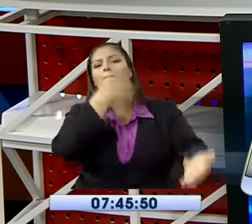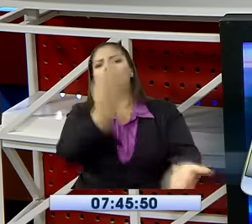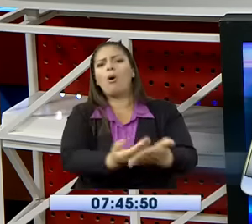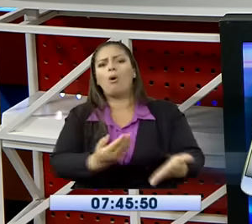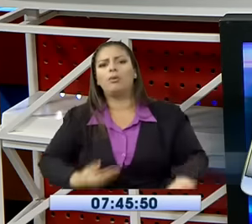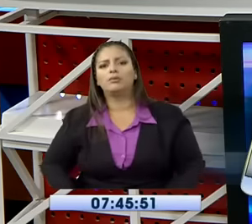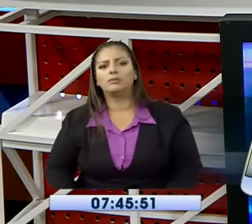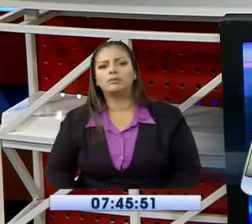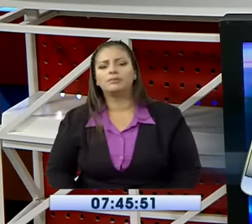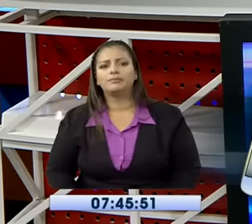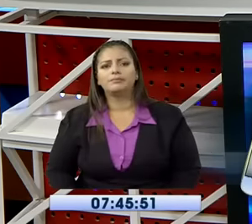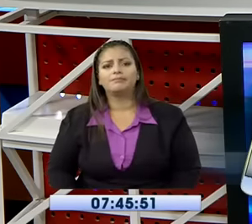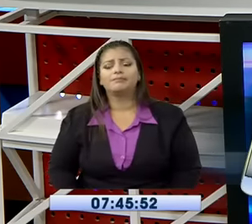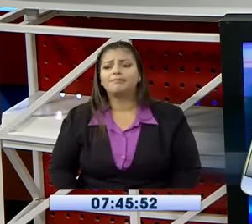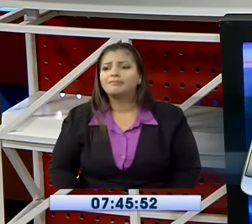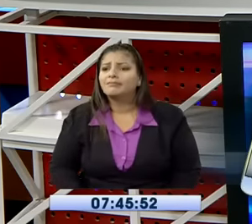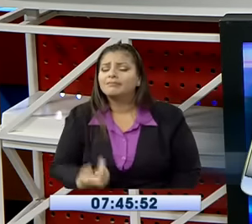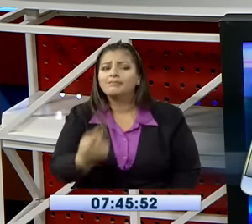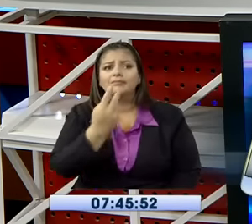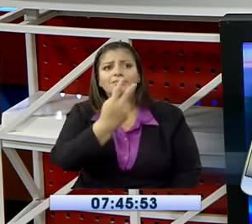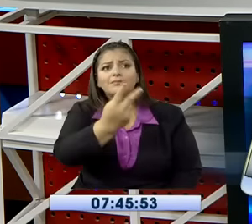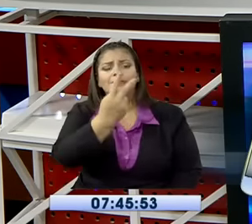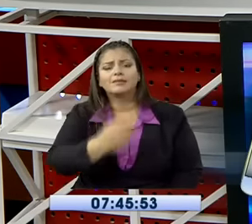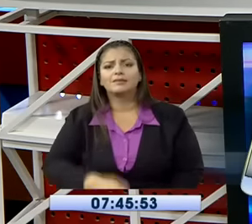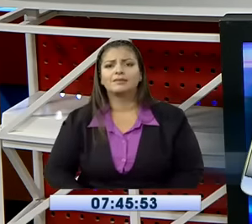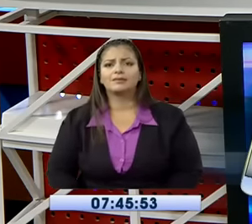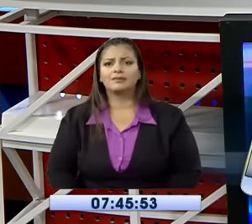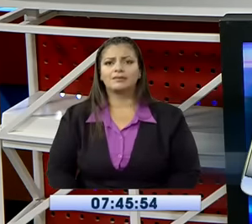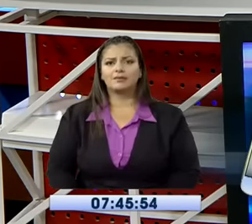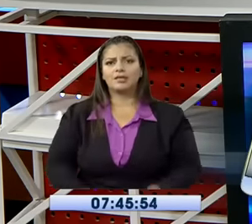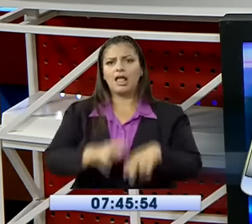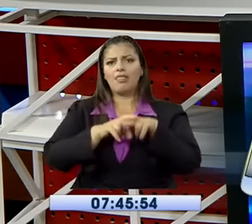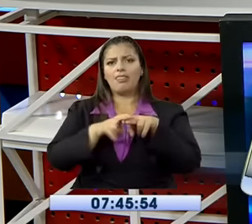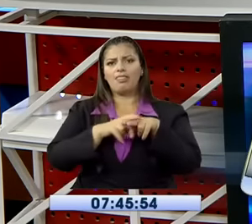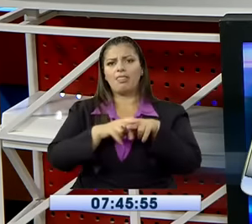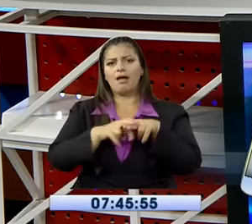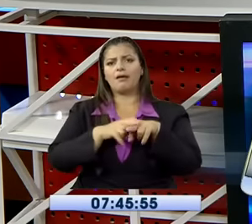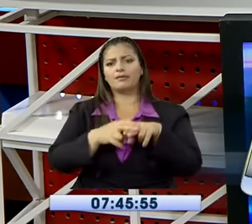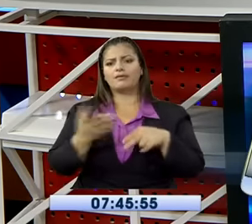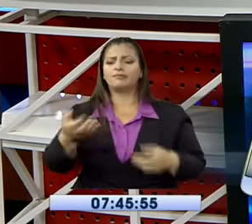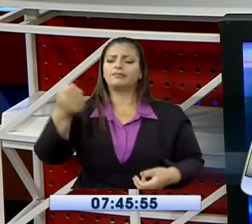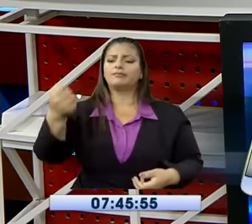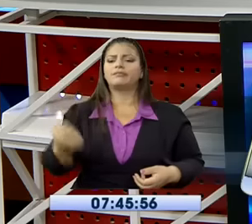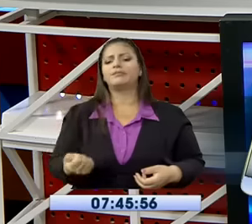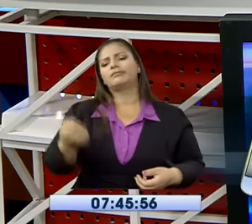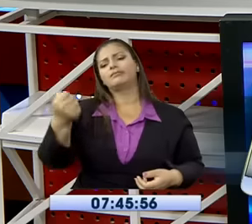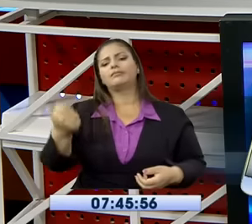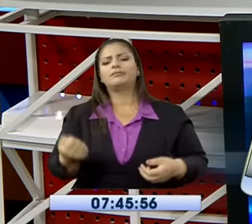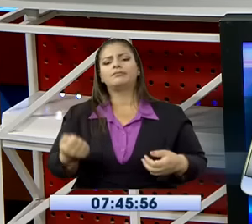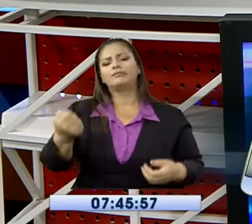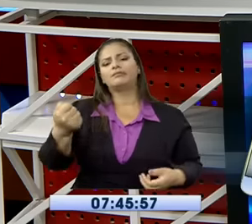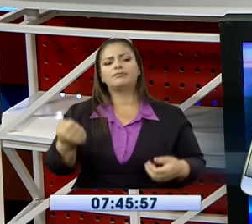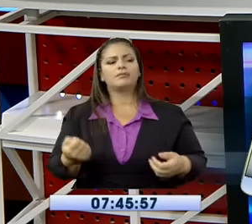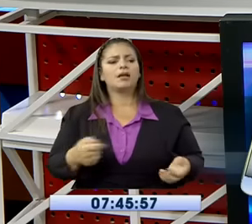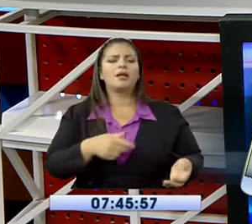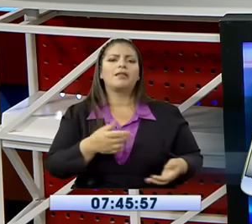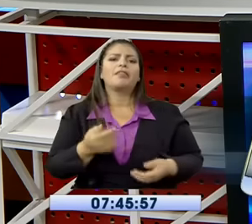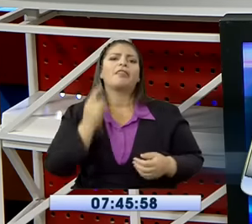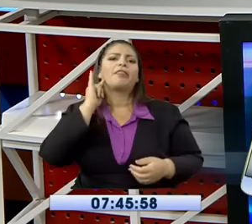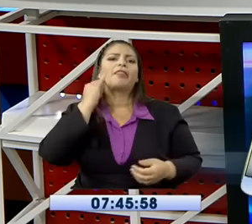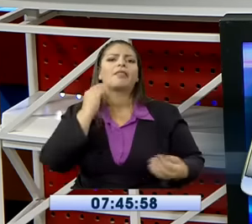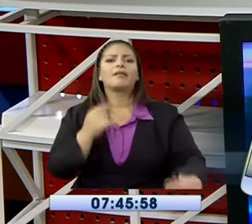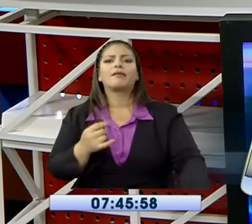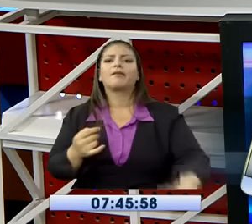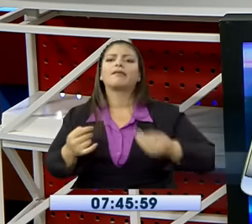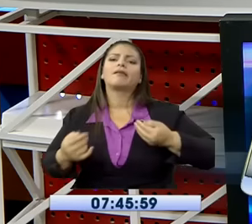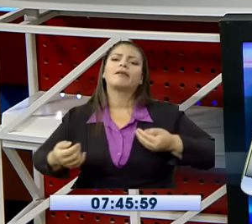es irresponsabilidad además si llevas aquí una criatura o un perro no puedes utilizar el cinturón en lo absoluto adecuadamente o